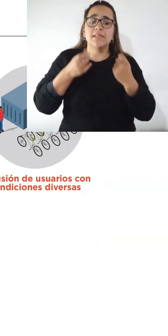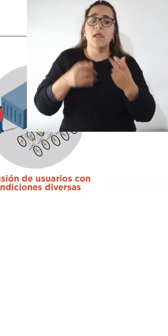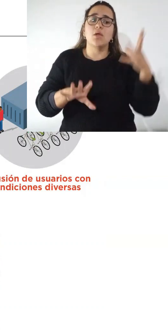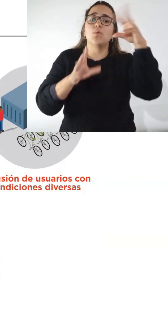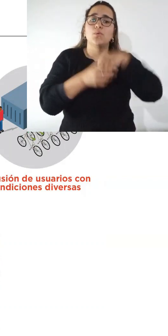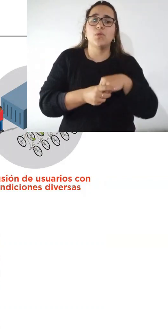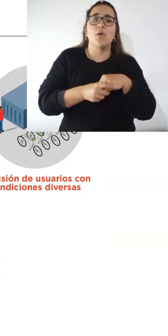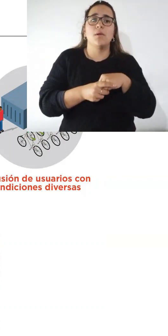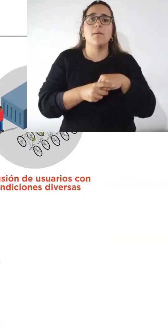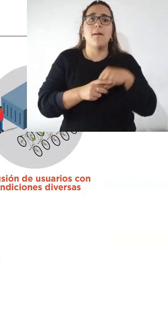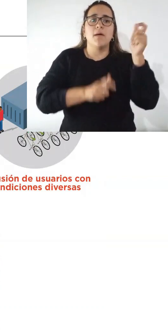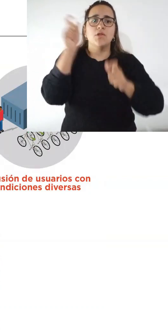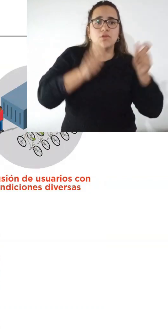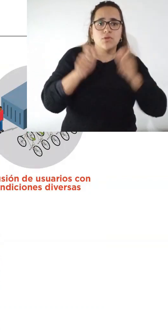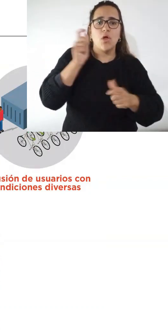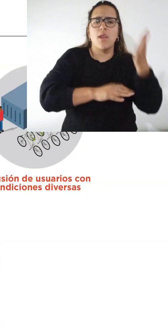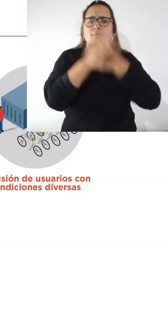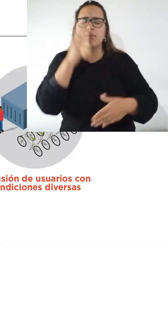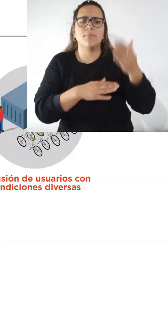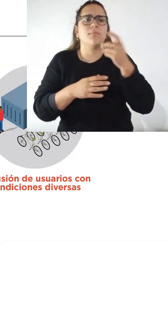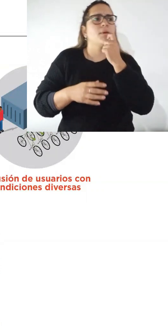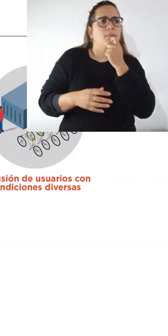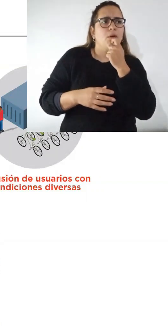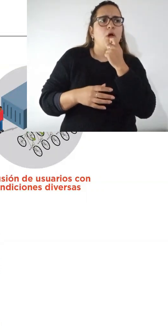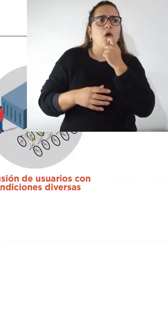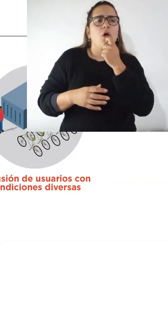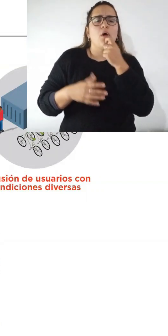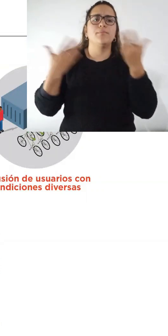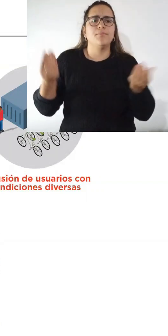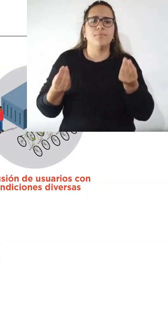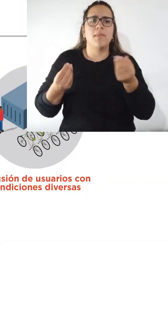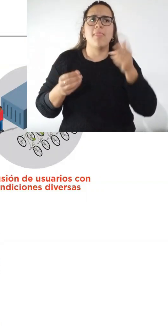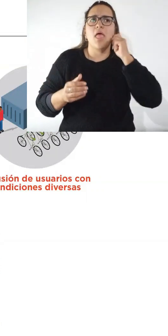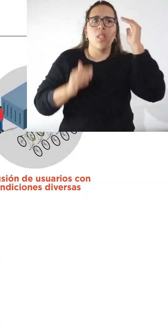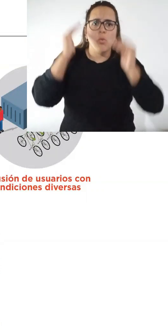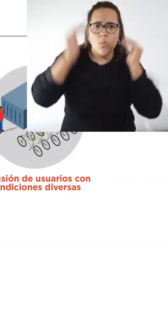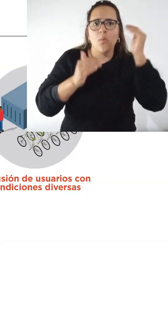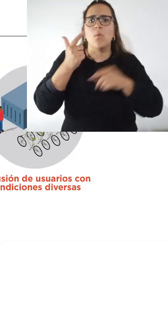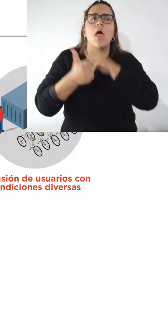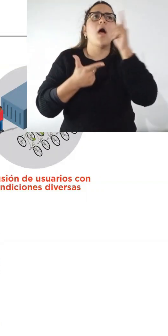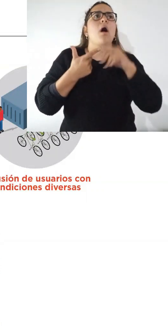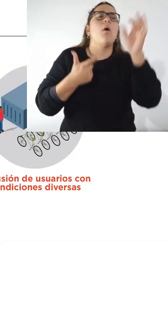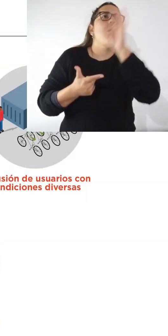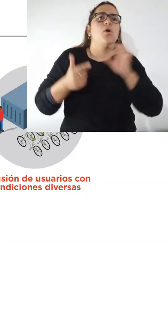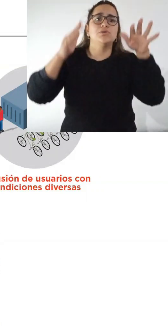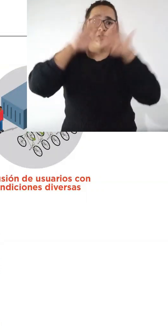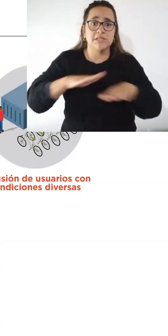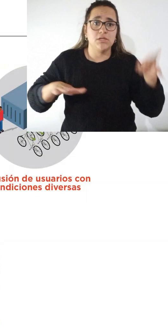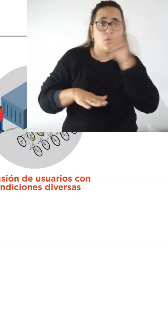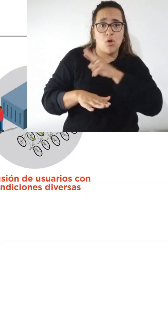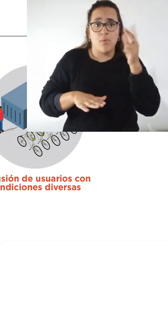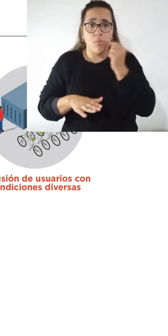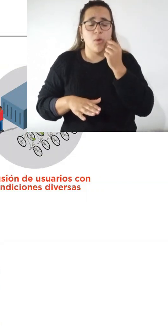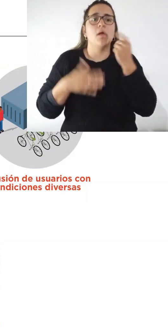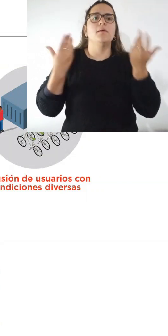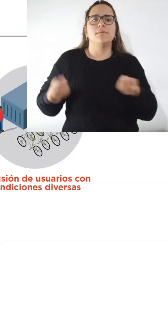que es necesario hacer una inclusión de usuarios con condiciones diversas, como personas de mayor edad, mujeres con niños